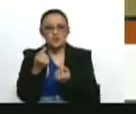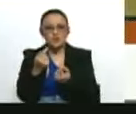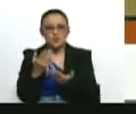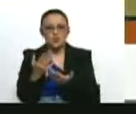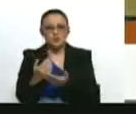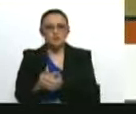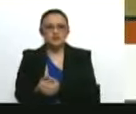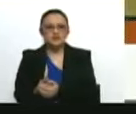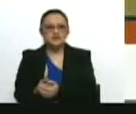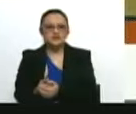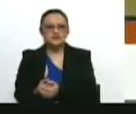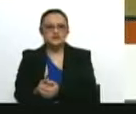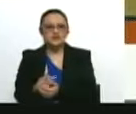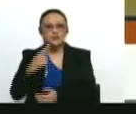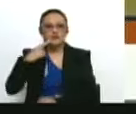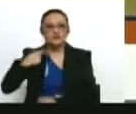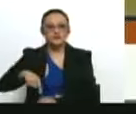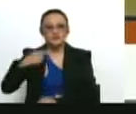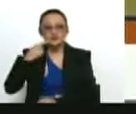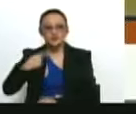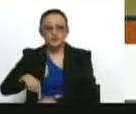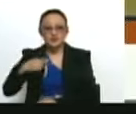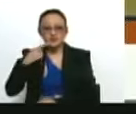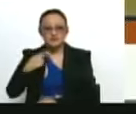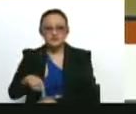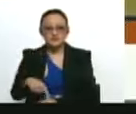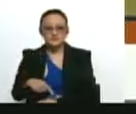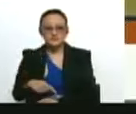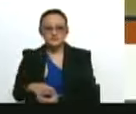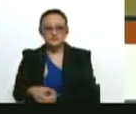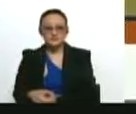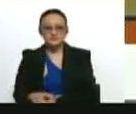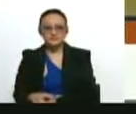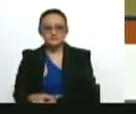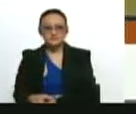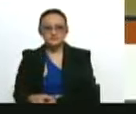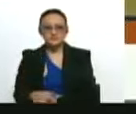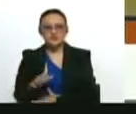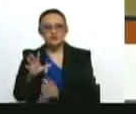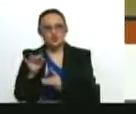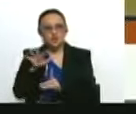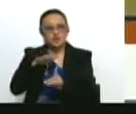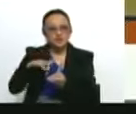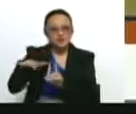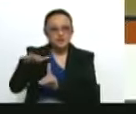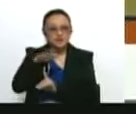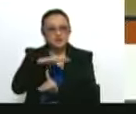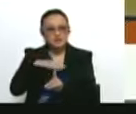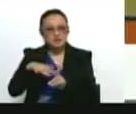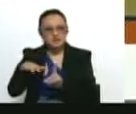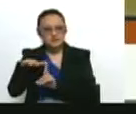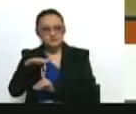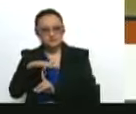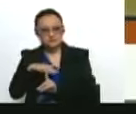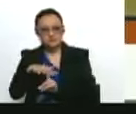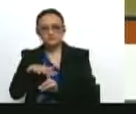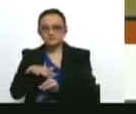Ucrania. Y con Ucrania se acaba Zelensky y todo lo que giraba alrededor de él. Ahora,